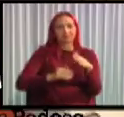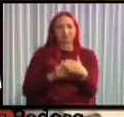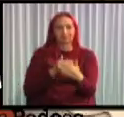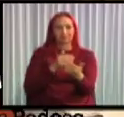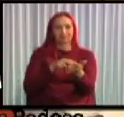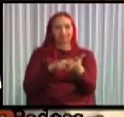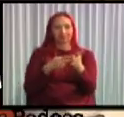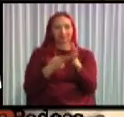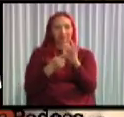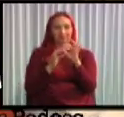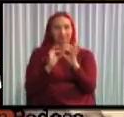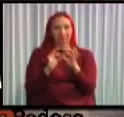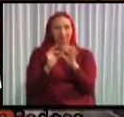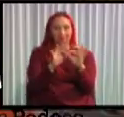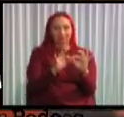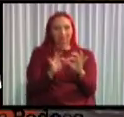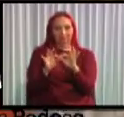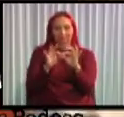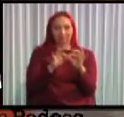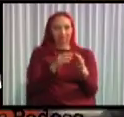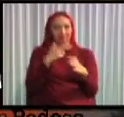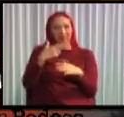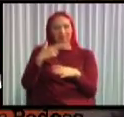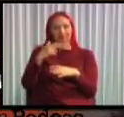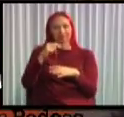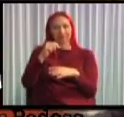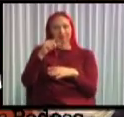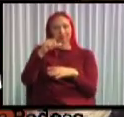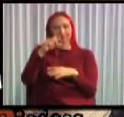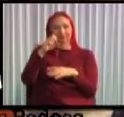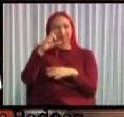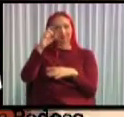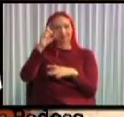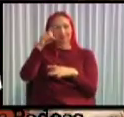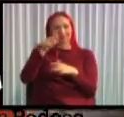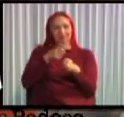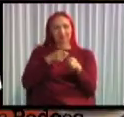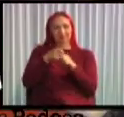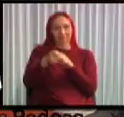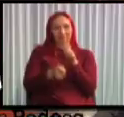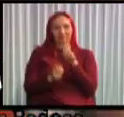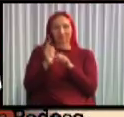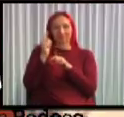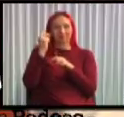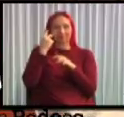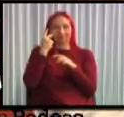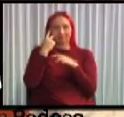los... a la chócola para irme. No, hay que explicarle,